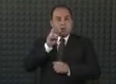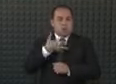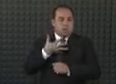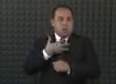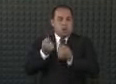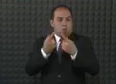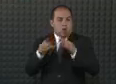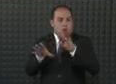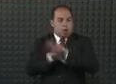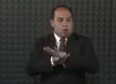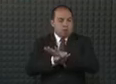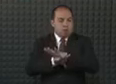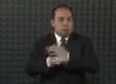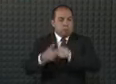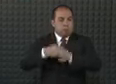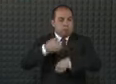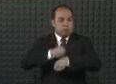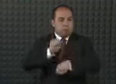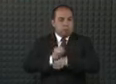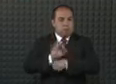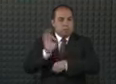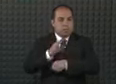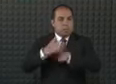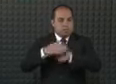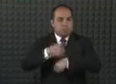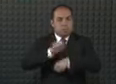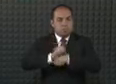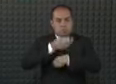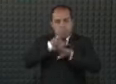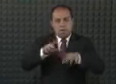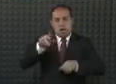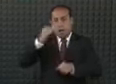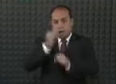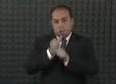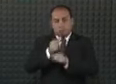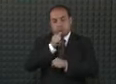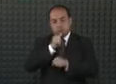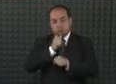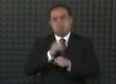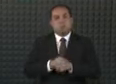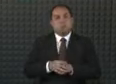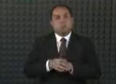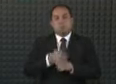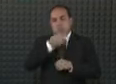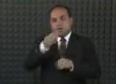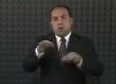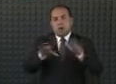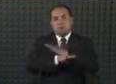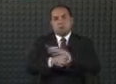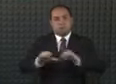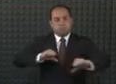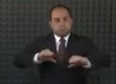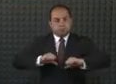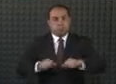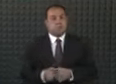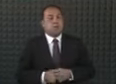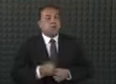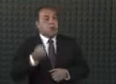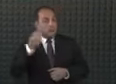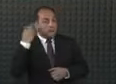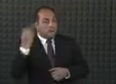siguientes días, pues podríamos anunciar algo la próxima semana, pero esta semana no tenemos ningún anuncio de cambio de actividades. ¿En eventos masivos